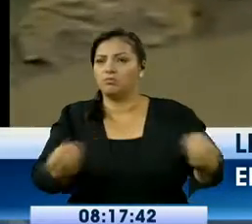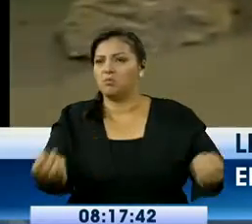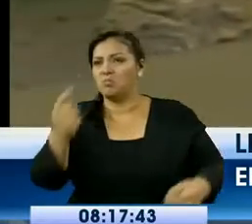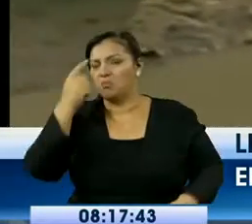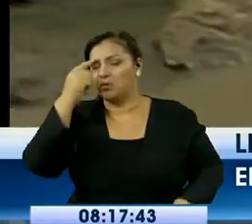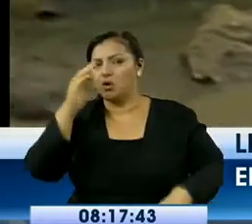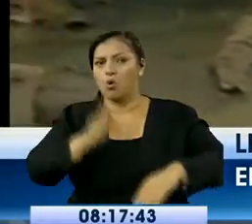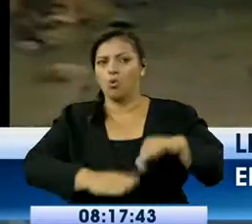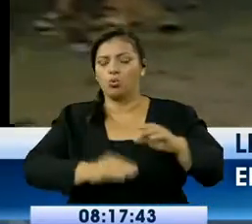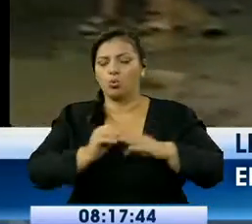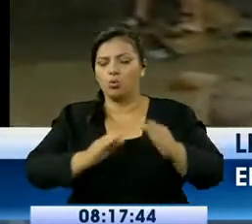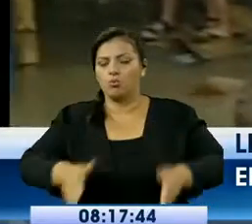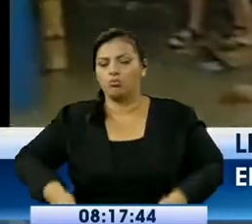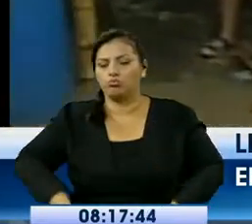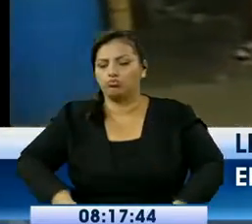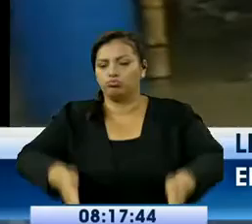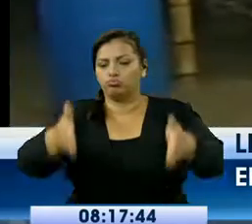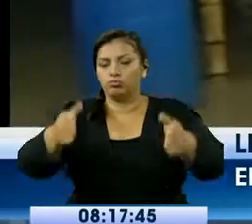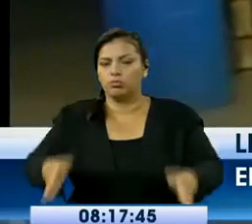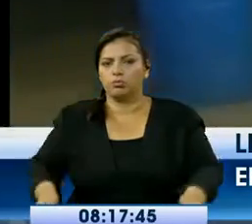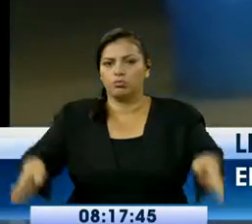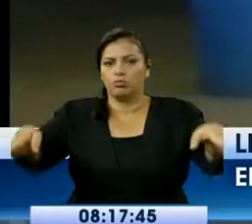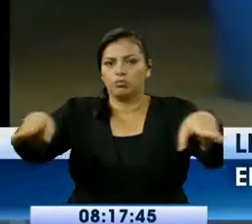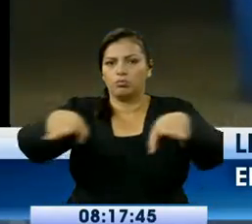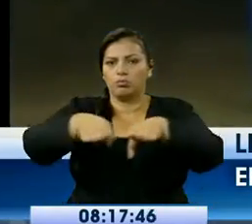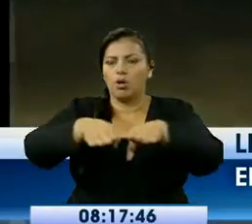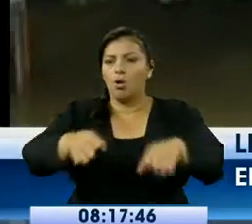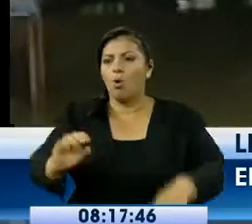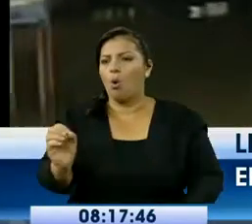un alcantarillado. Bien.